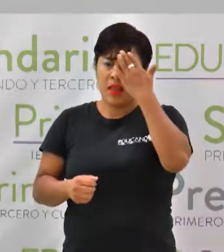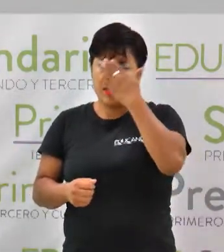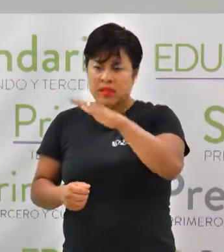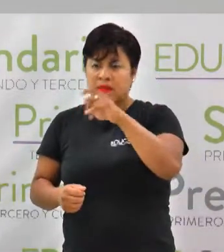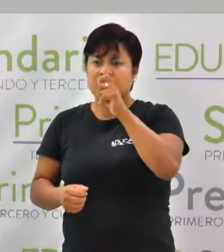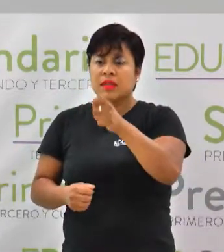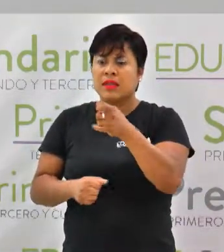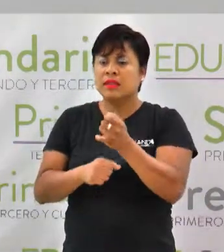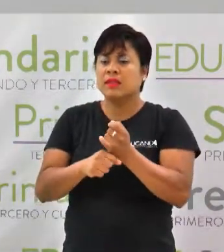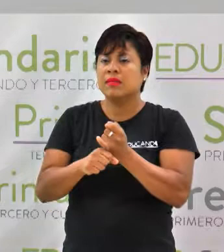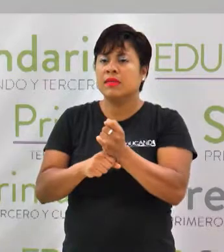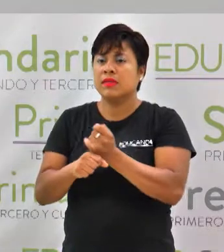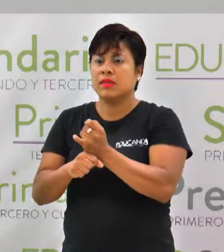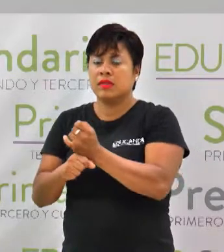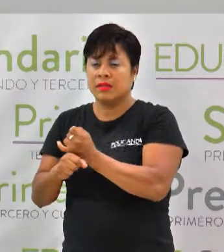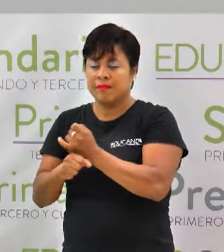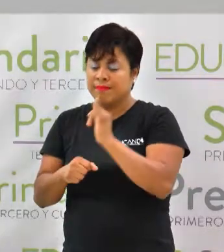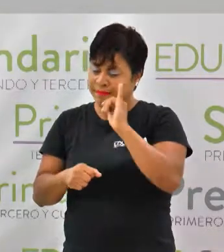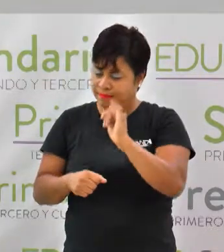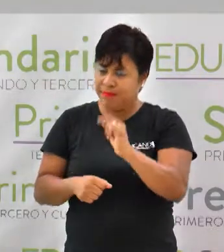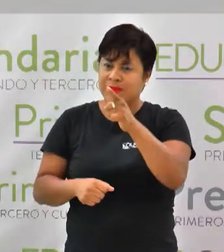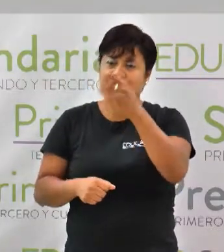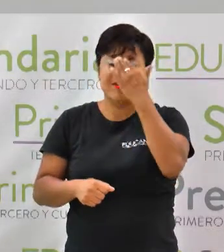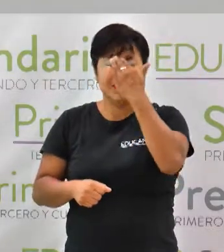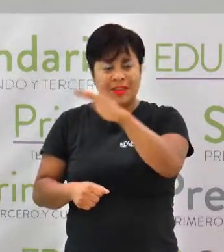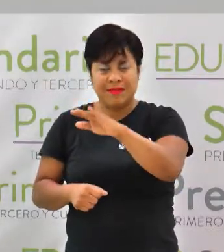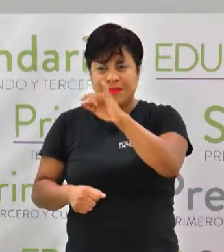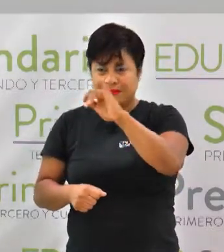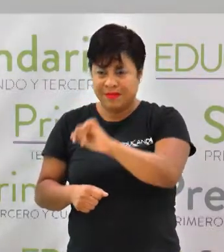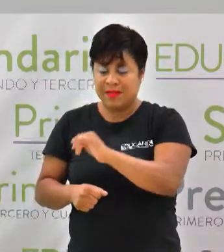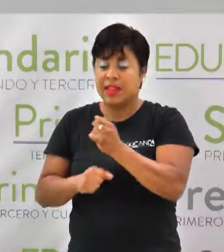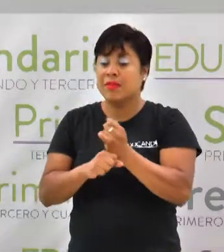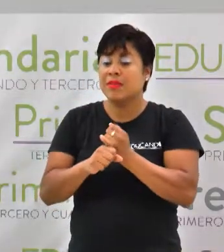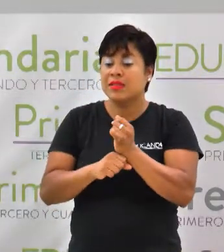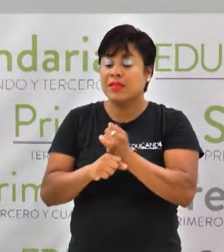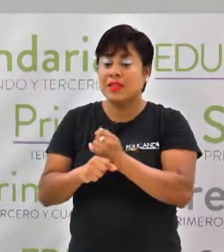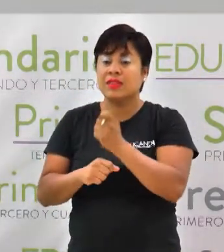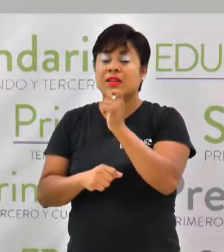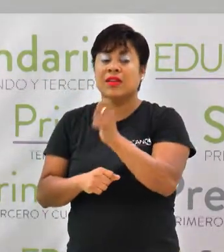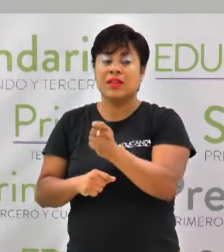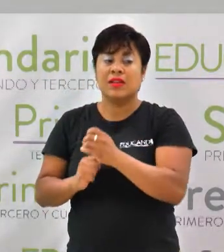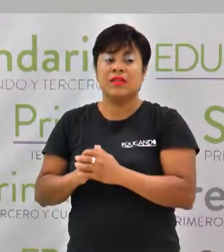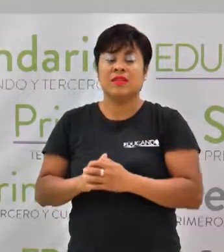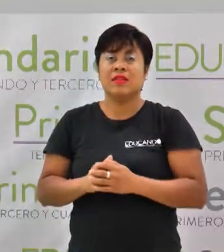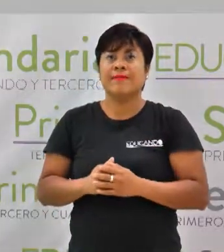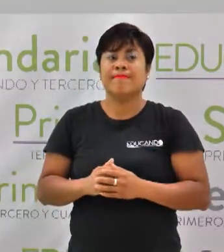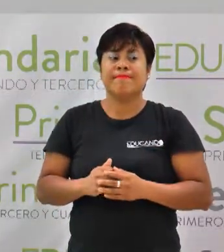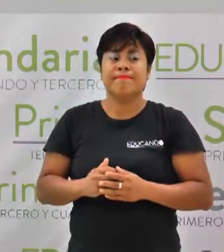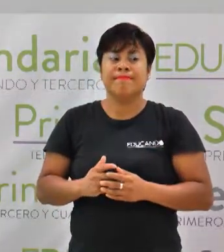¿sabes qué es una investigación? Sí, claro que sí, ¿verdad? Investigación es como